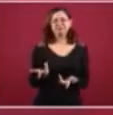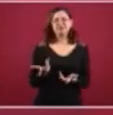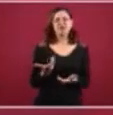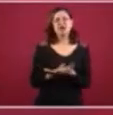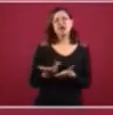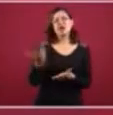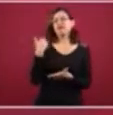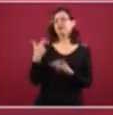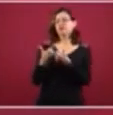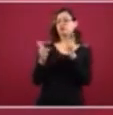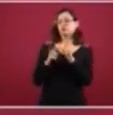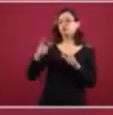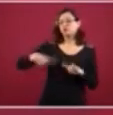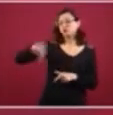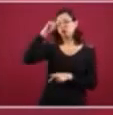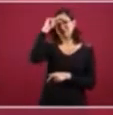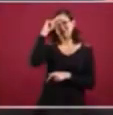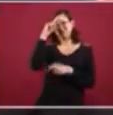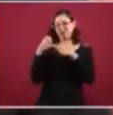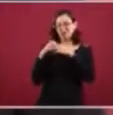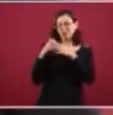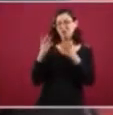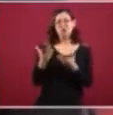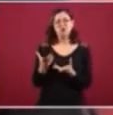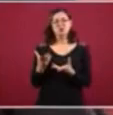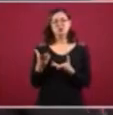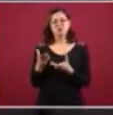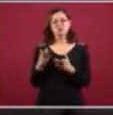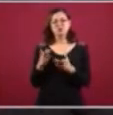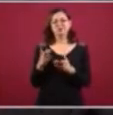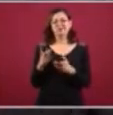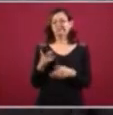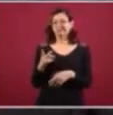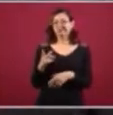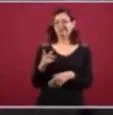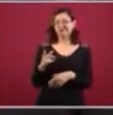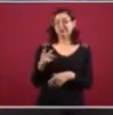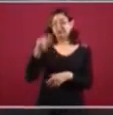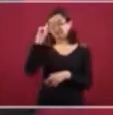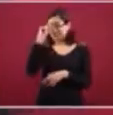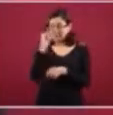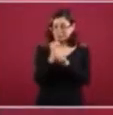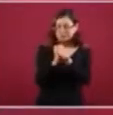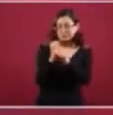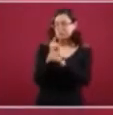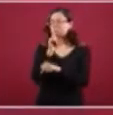la inteligencia? O mejor dicho, el espionaje, que no inteligencia.